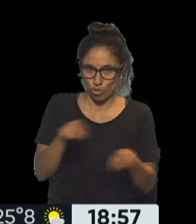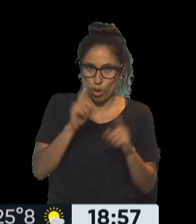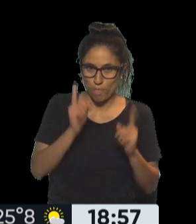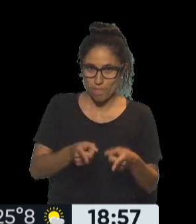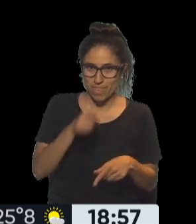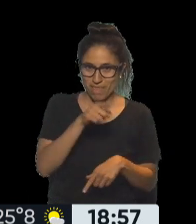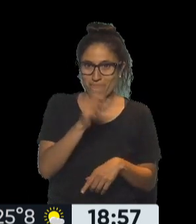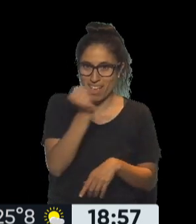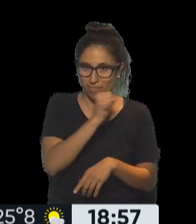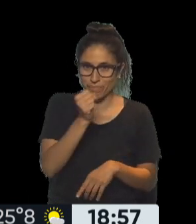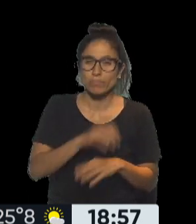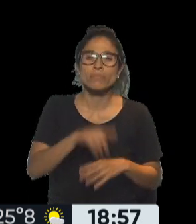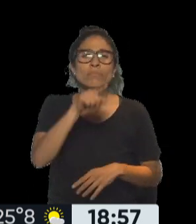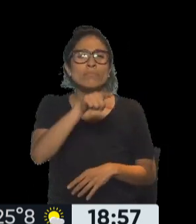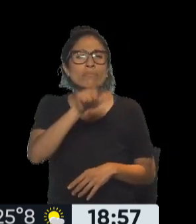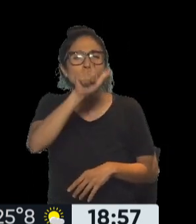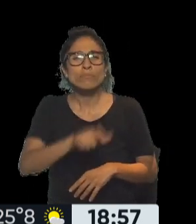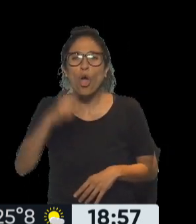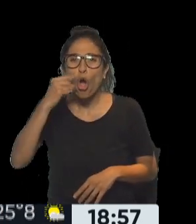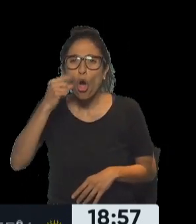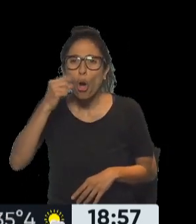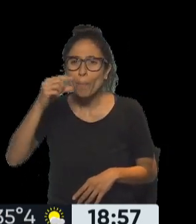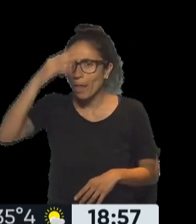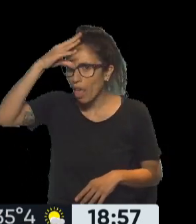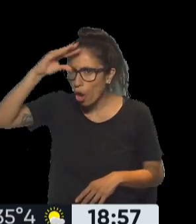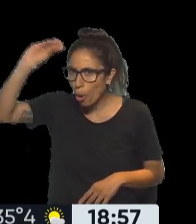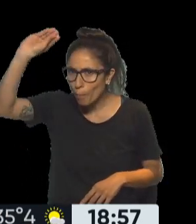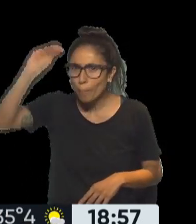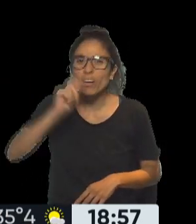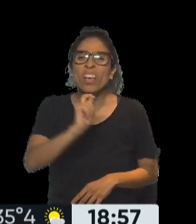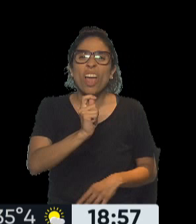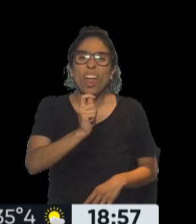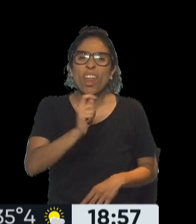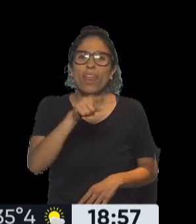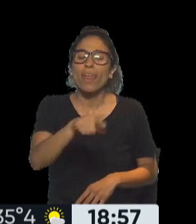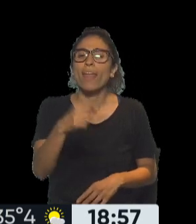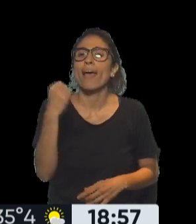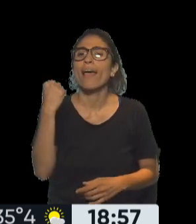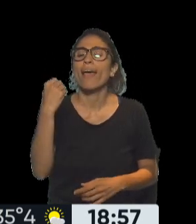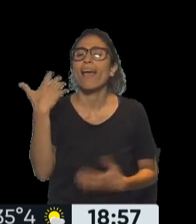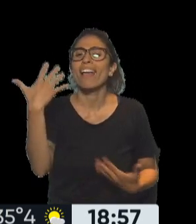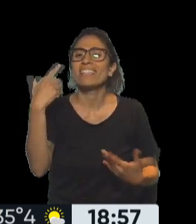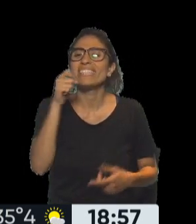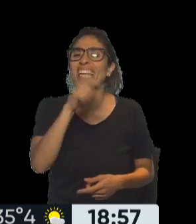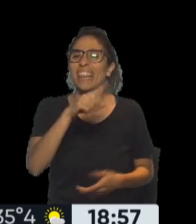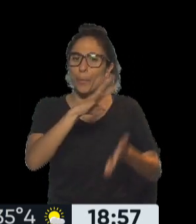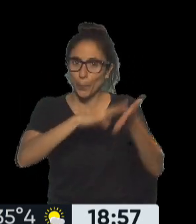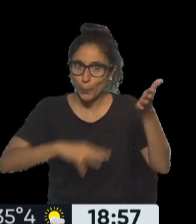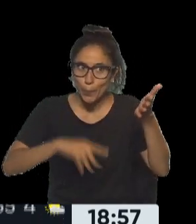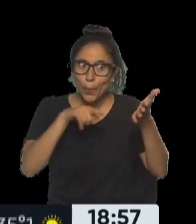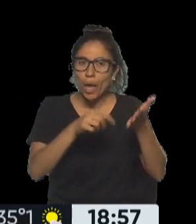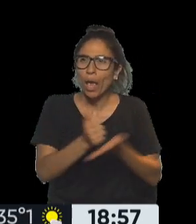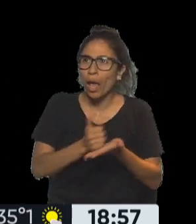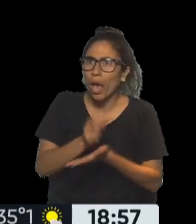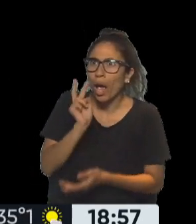Este muchacho del Jopo, ¿quién es? Este del Jopo es un hincha fanático del Barcelona que estaba esperando que Messi levante la copa. Y él los